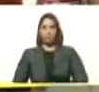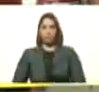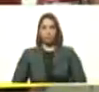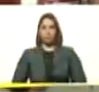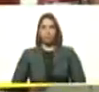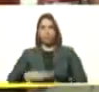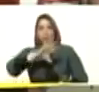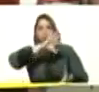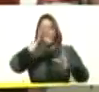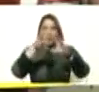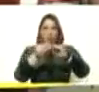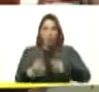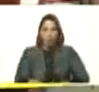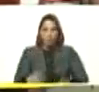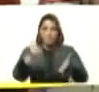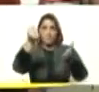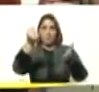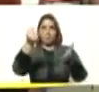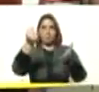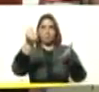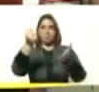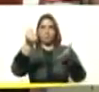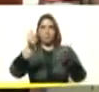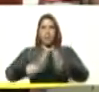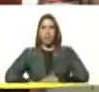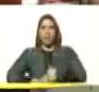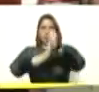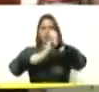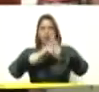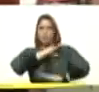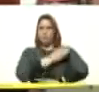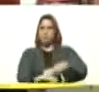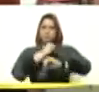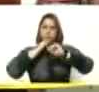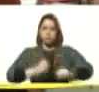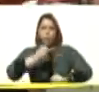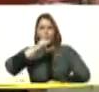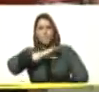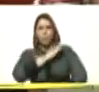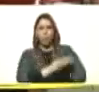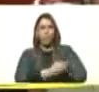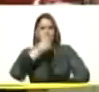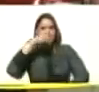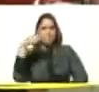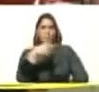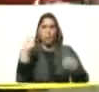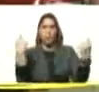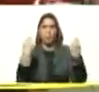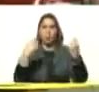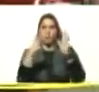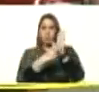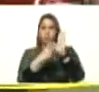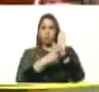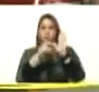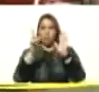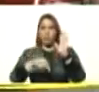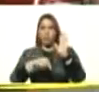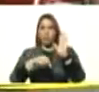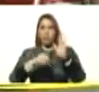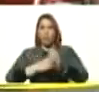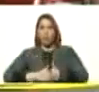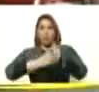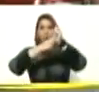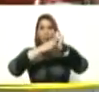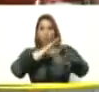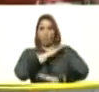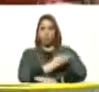los CLAP, el liderazgo que fortalece el poder popular verdadero, el liderazgo que